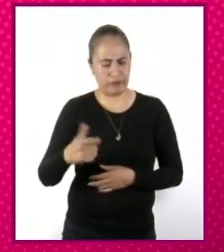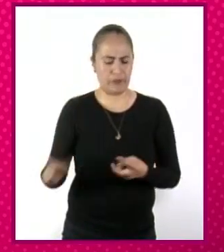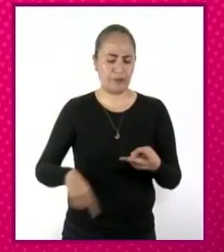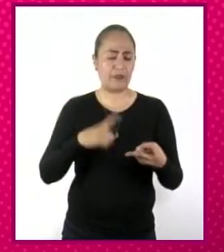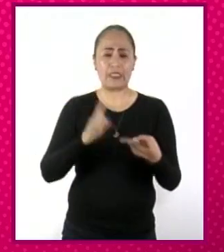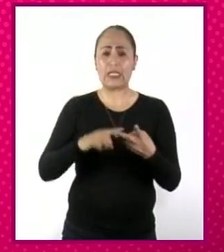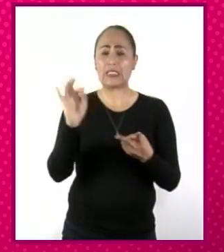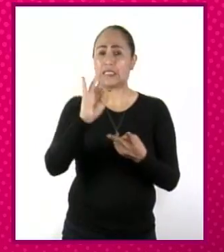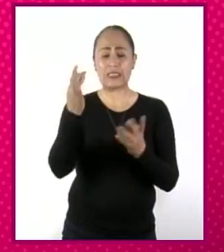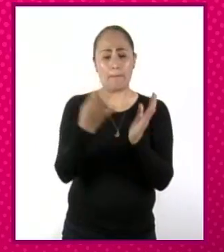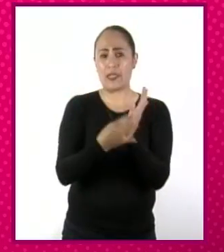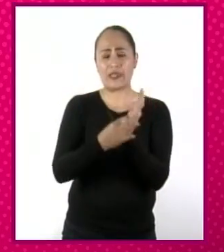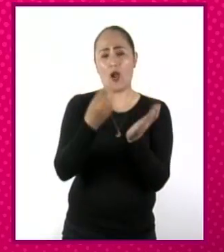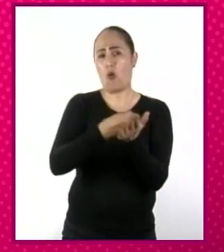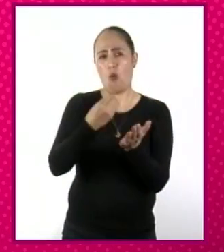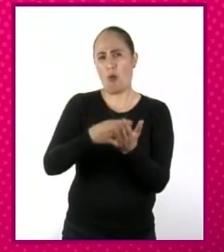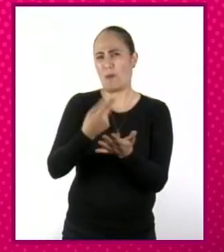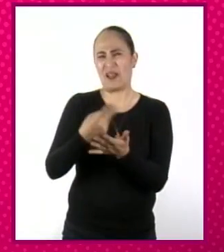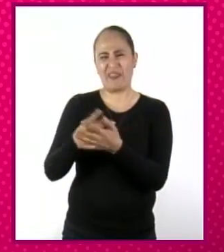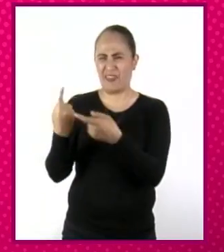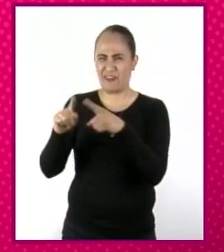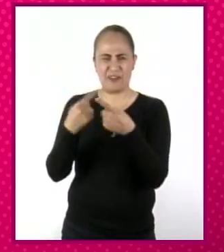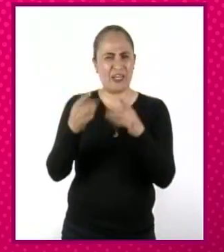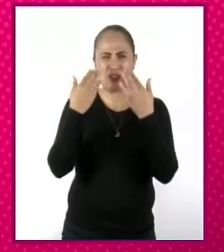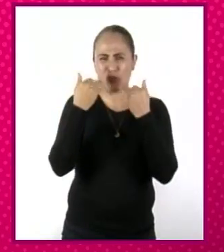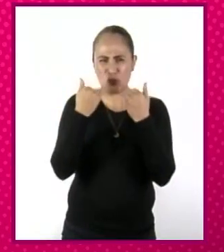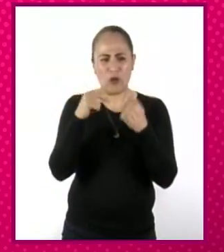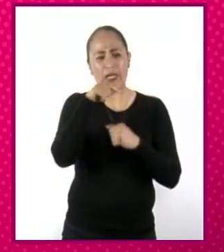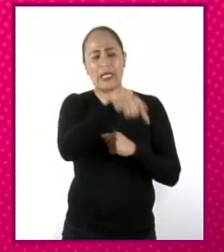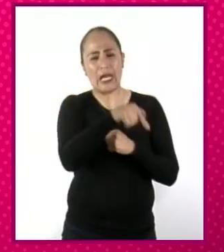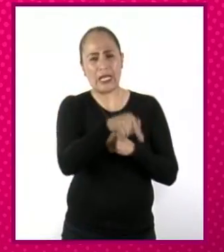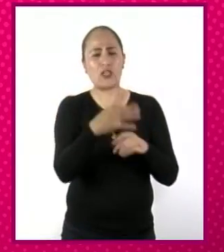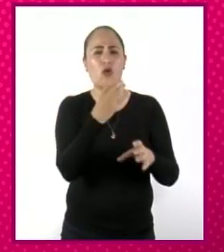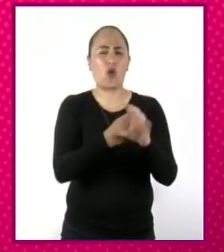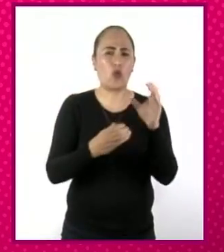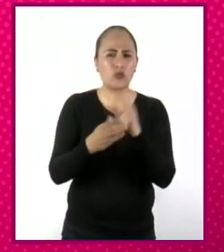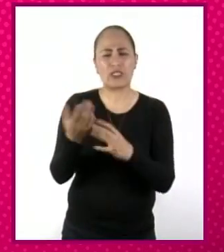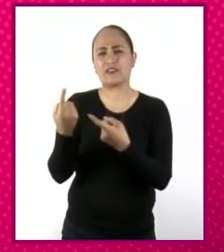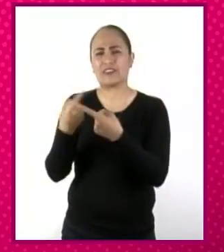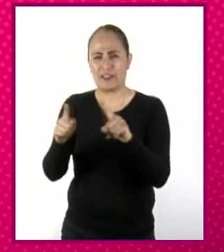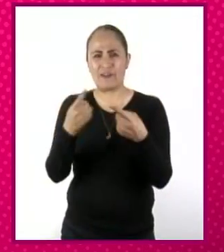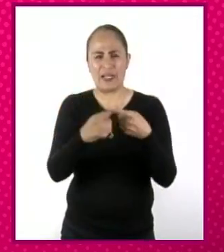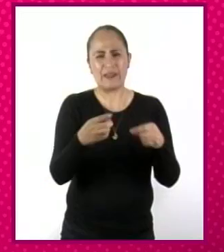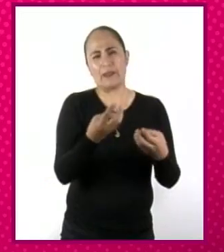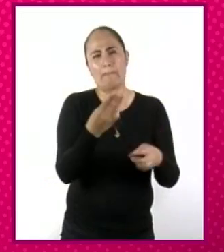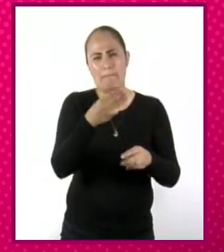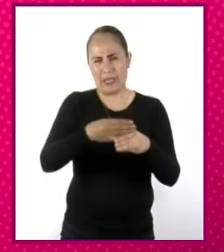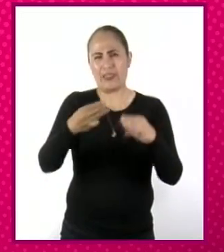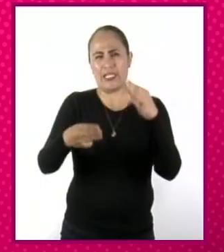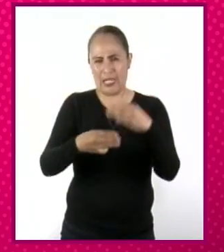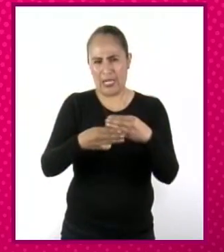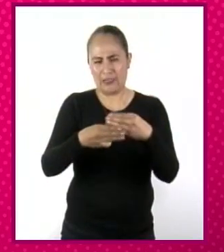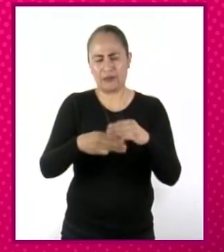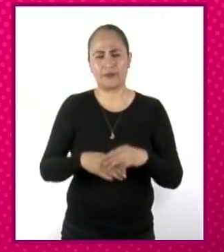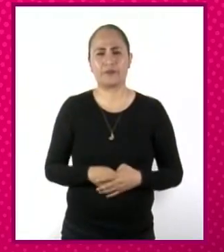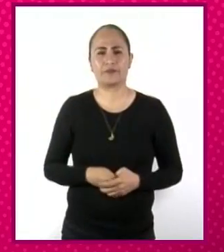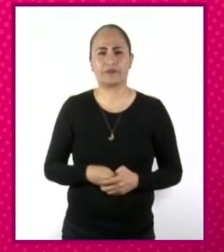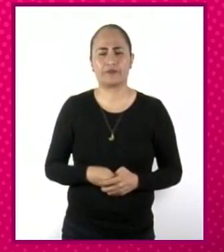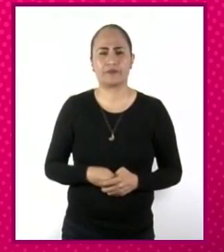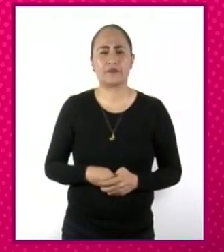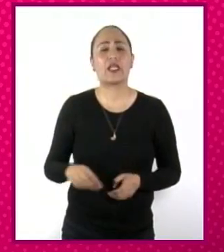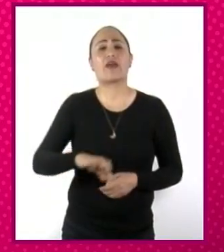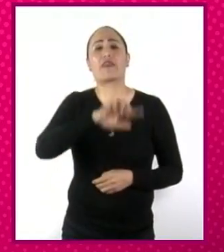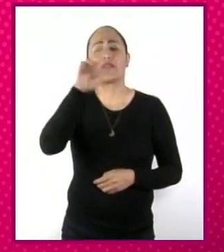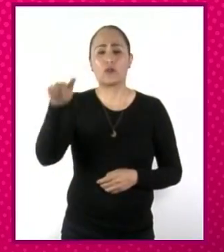estos metales preciosos, lo que busca es que las colonias sean proveedoras de materia prima y simultáneamente